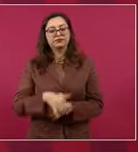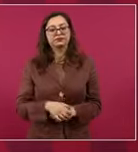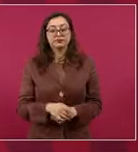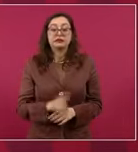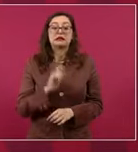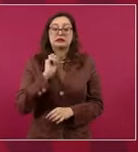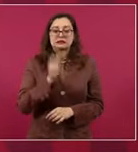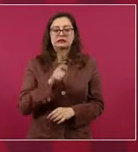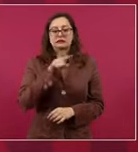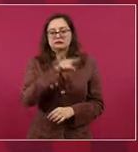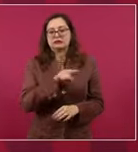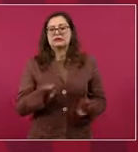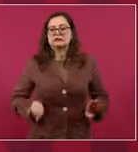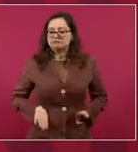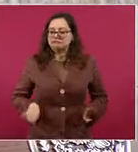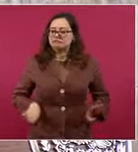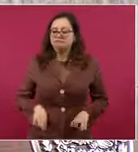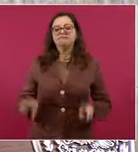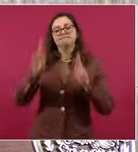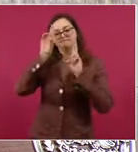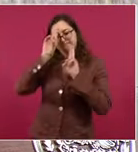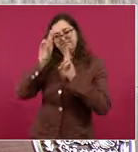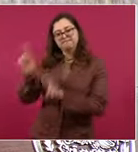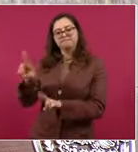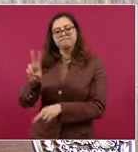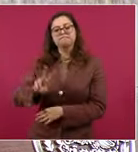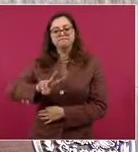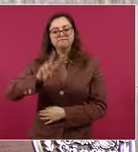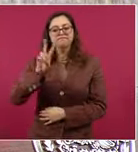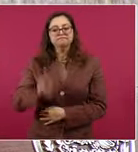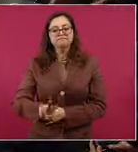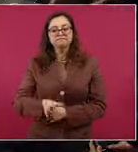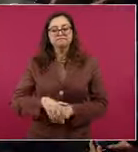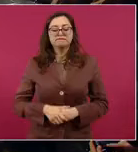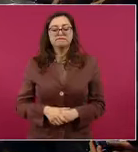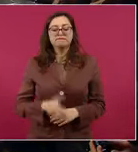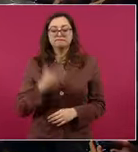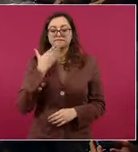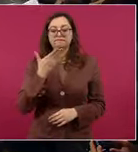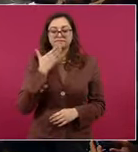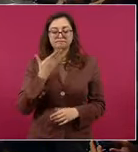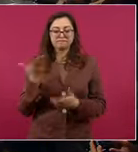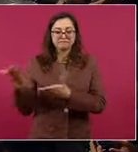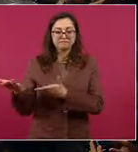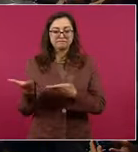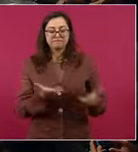consecuente y con respeto hacia México. Bueno, adelante.